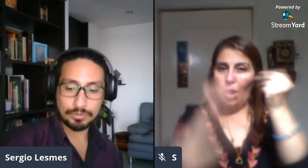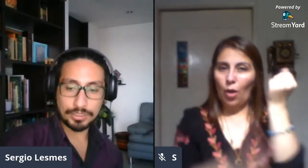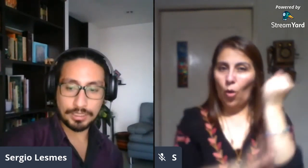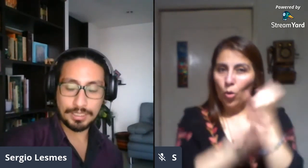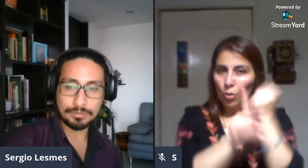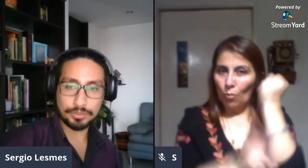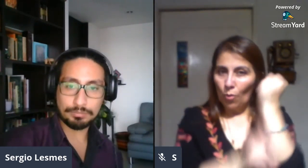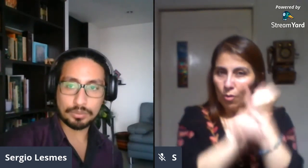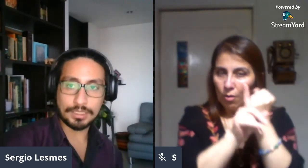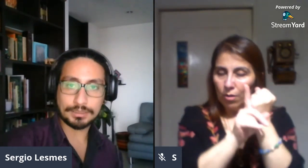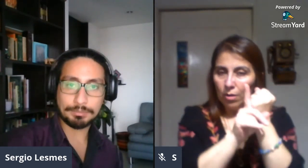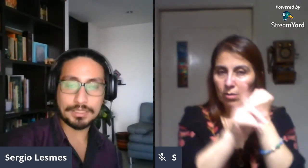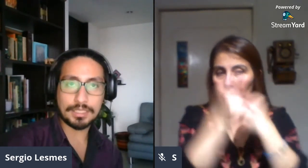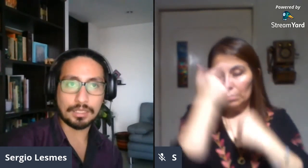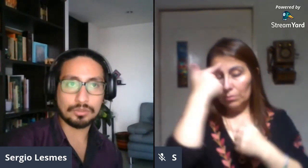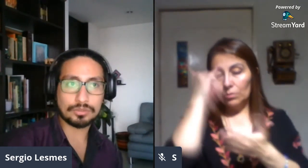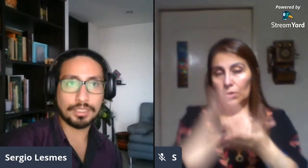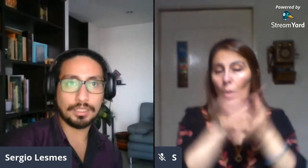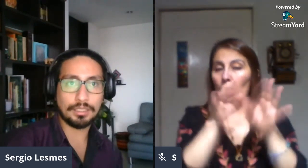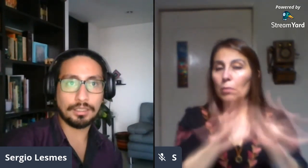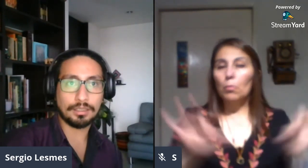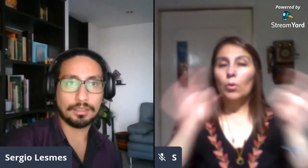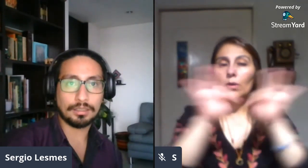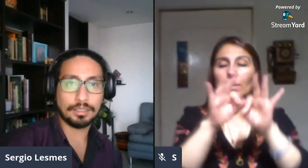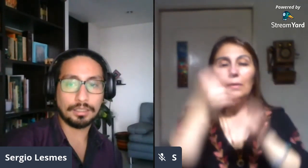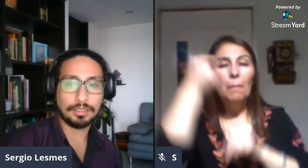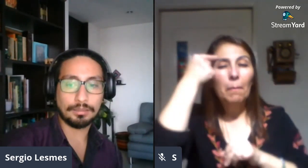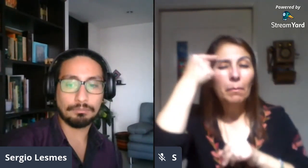pues digamos que es muy importante pensarnos que